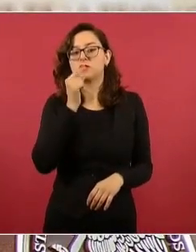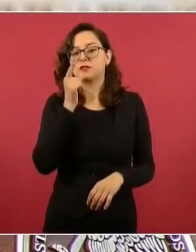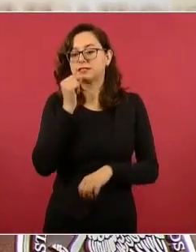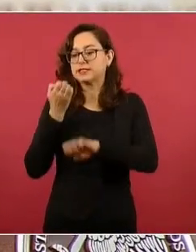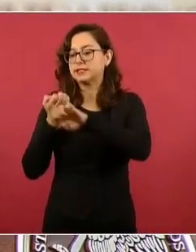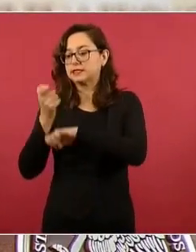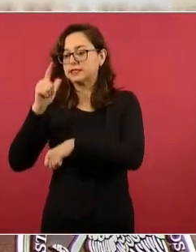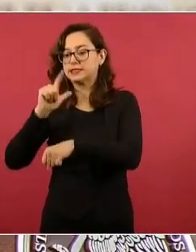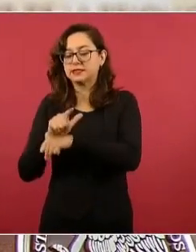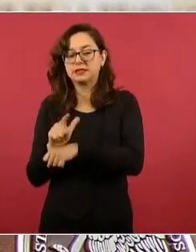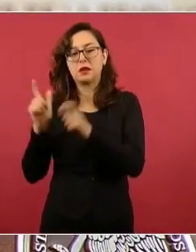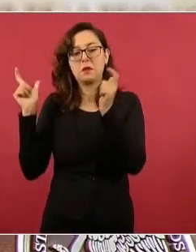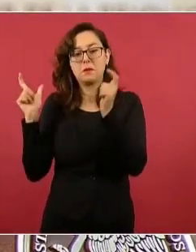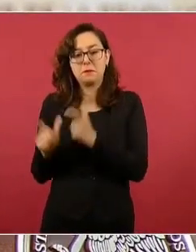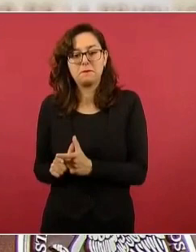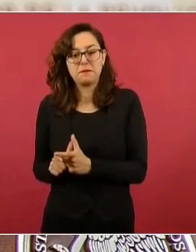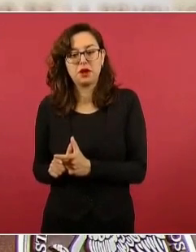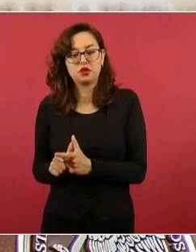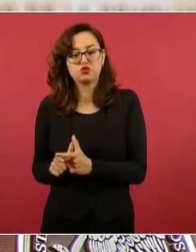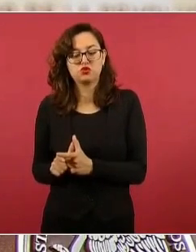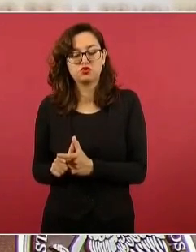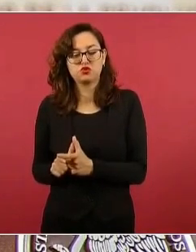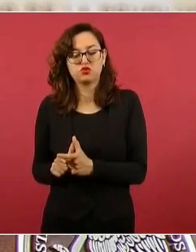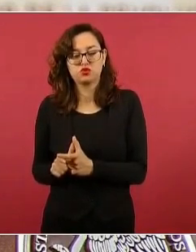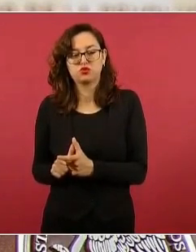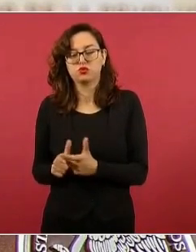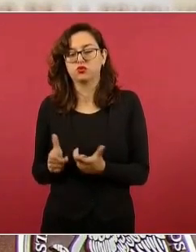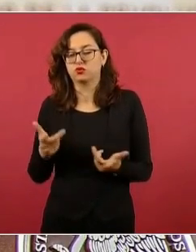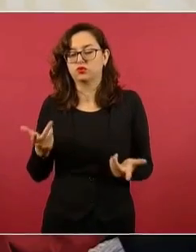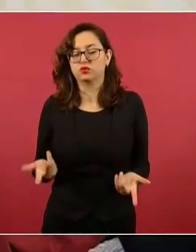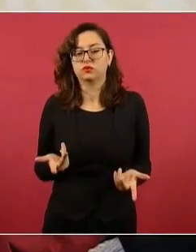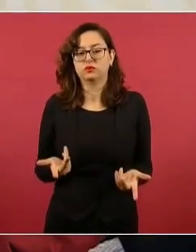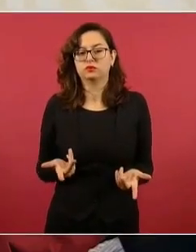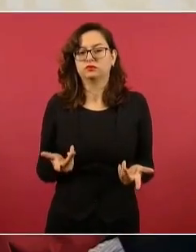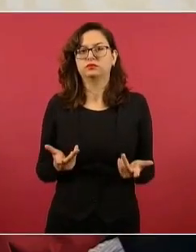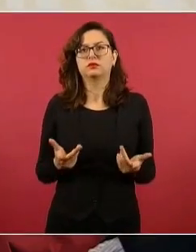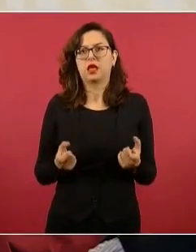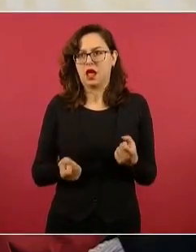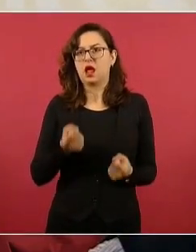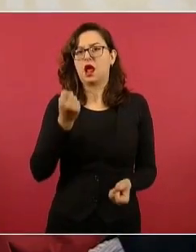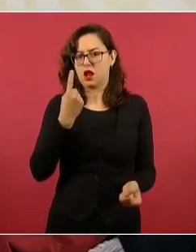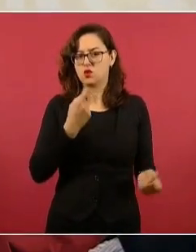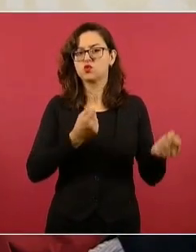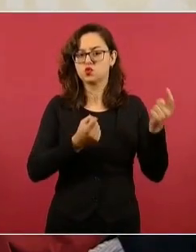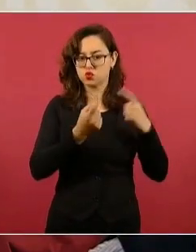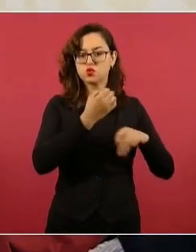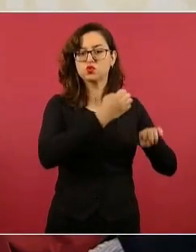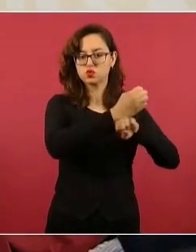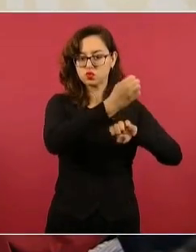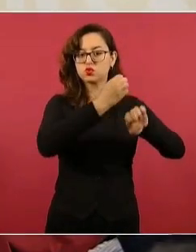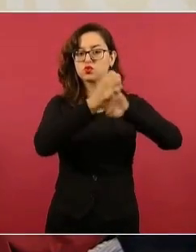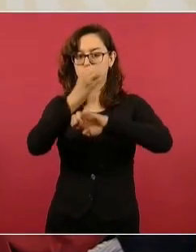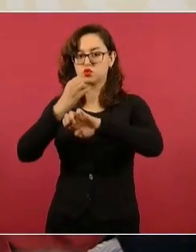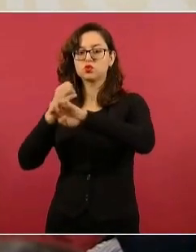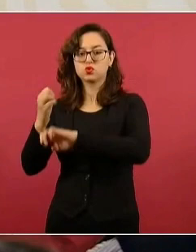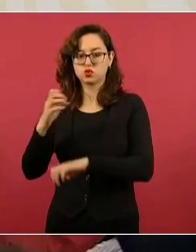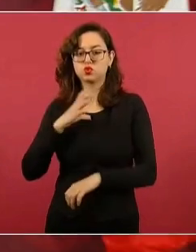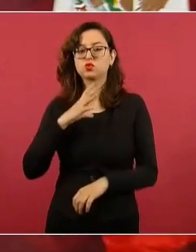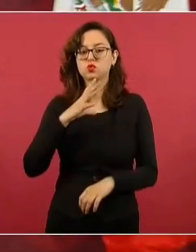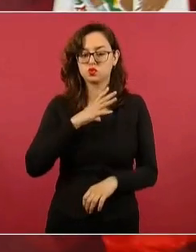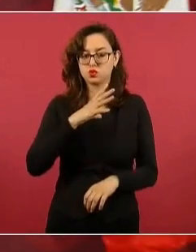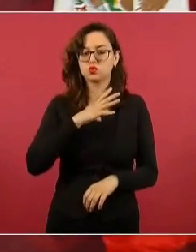municipales y del estado. No en todo el país, pero sí ya en varios